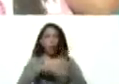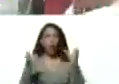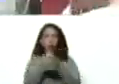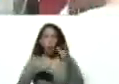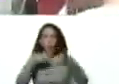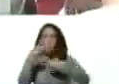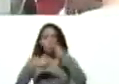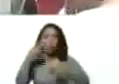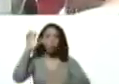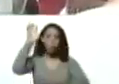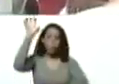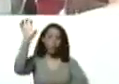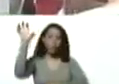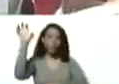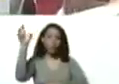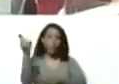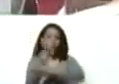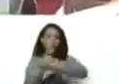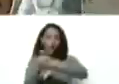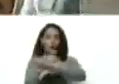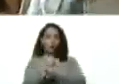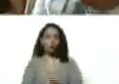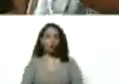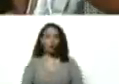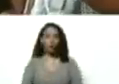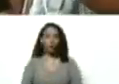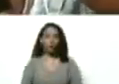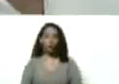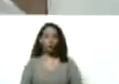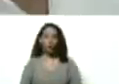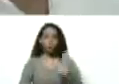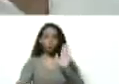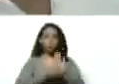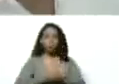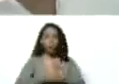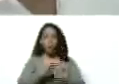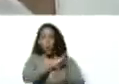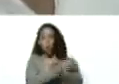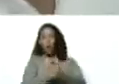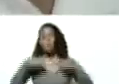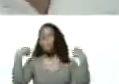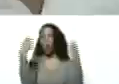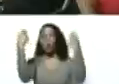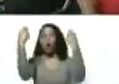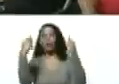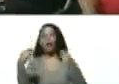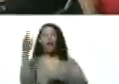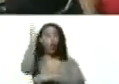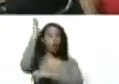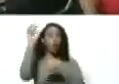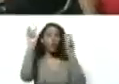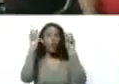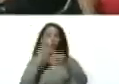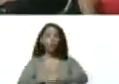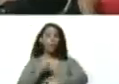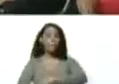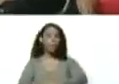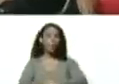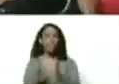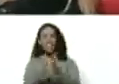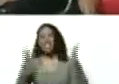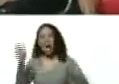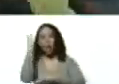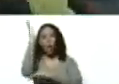gran polo de gobierno. En el marco del poder popular y el Congreso de la nueva época, gran